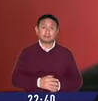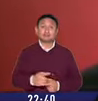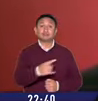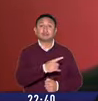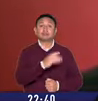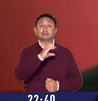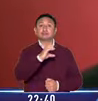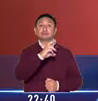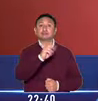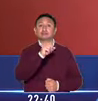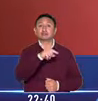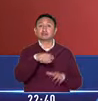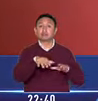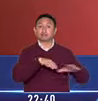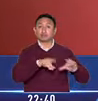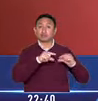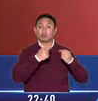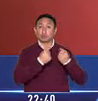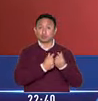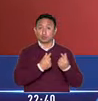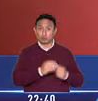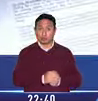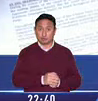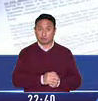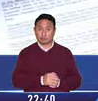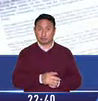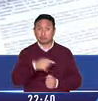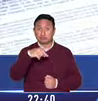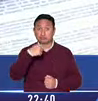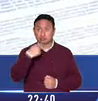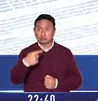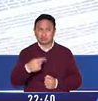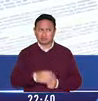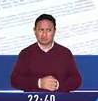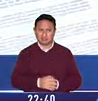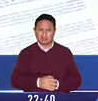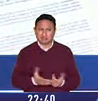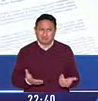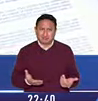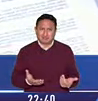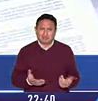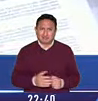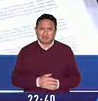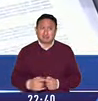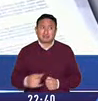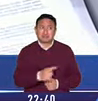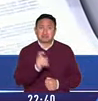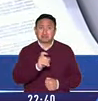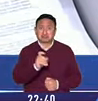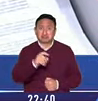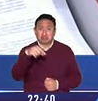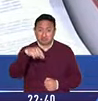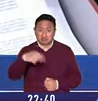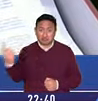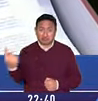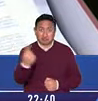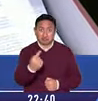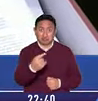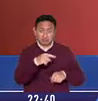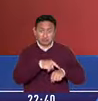Creo y coordinador de la bancada del Acuerdo Nacional, increpó esas posturas. Argumentó que no era necesaria esa